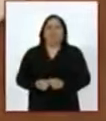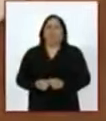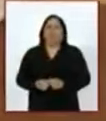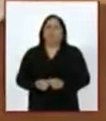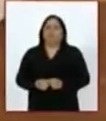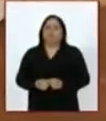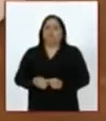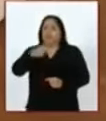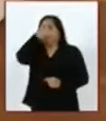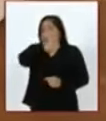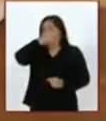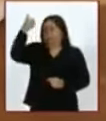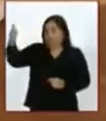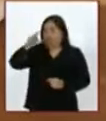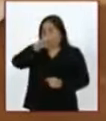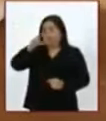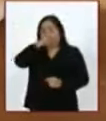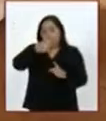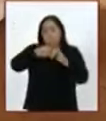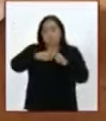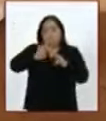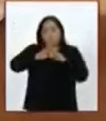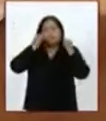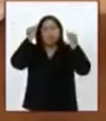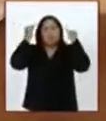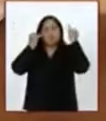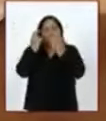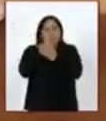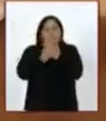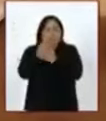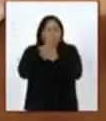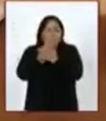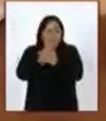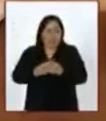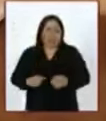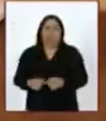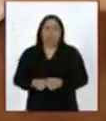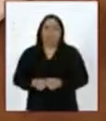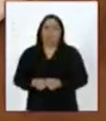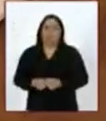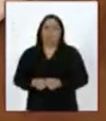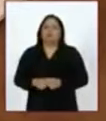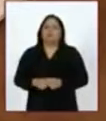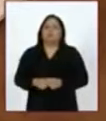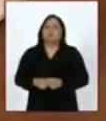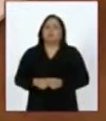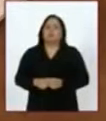En cada recuadro, comienza a crear las diferentes escenas.